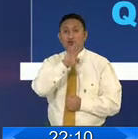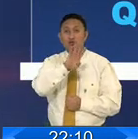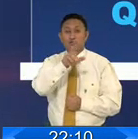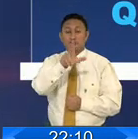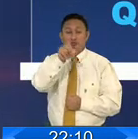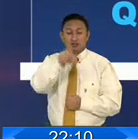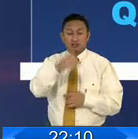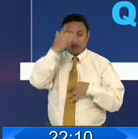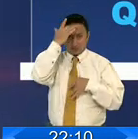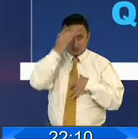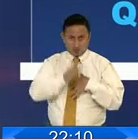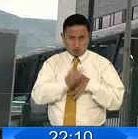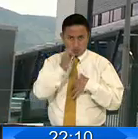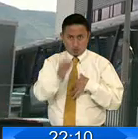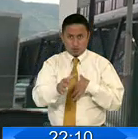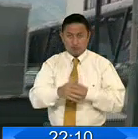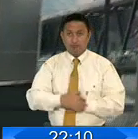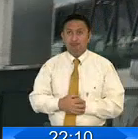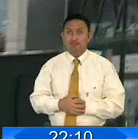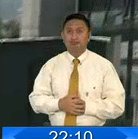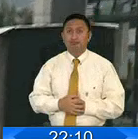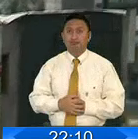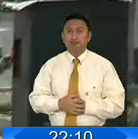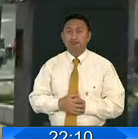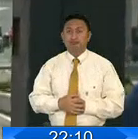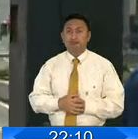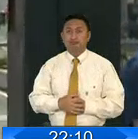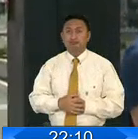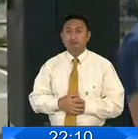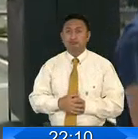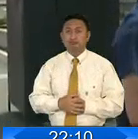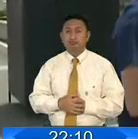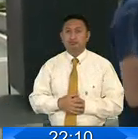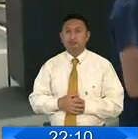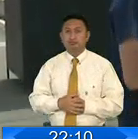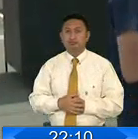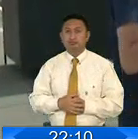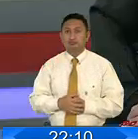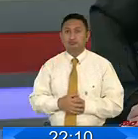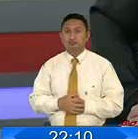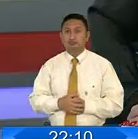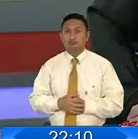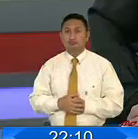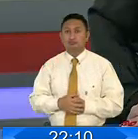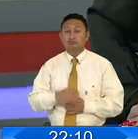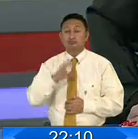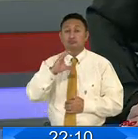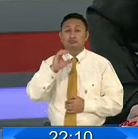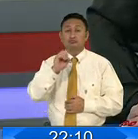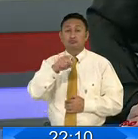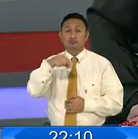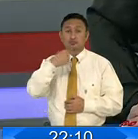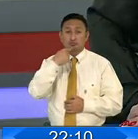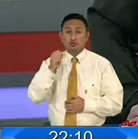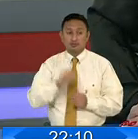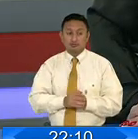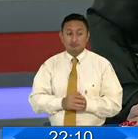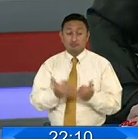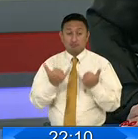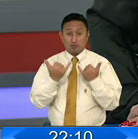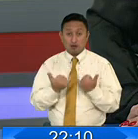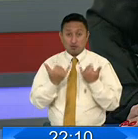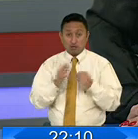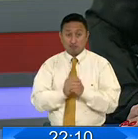143,643 casos confirmados. Informó Priscila Cadena. El COE Nacional anunció que no